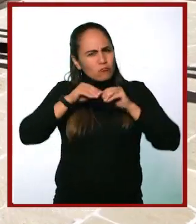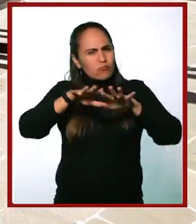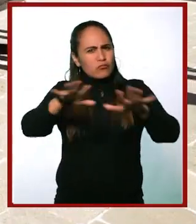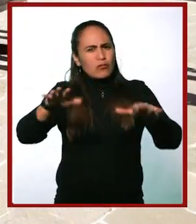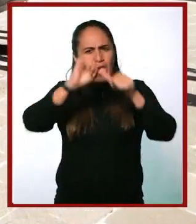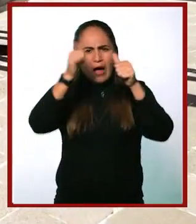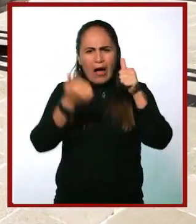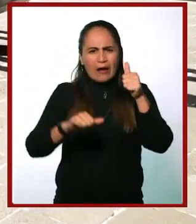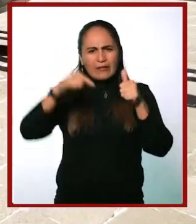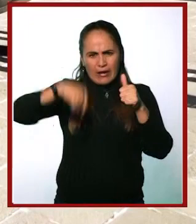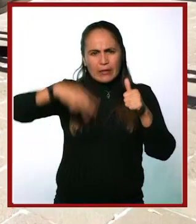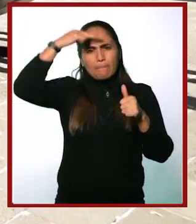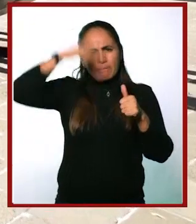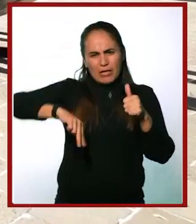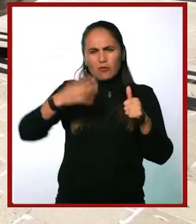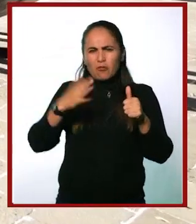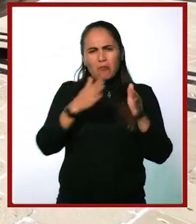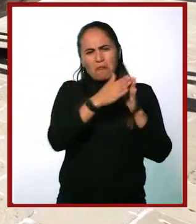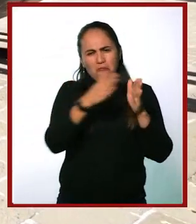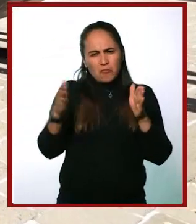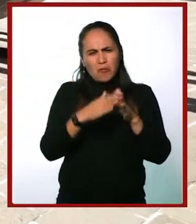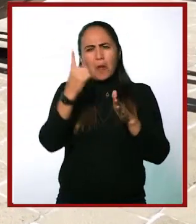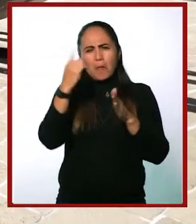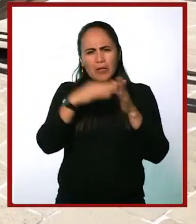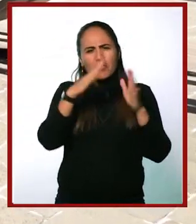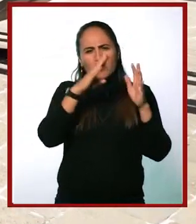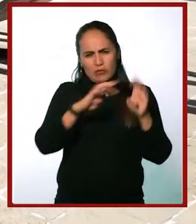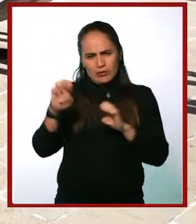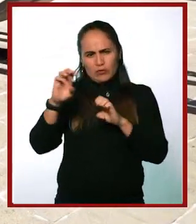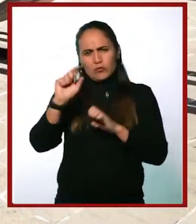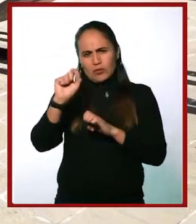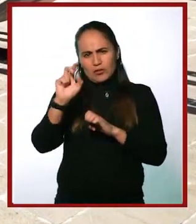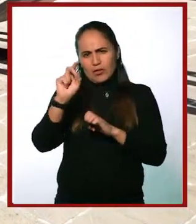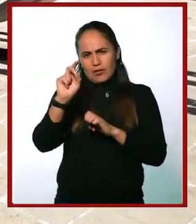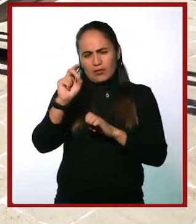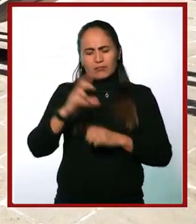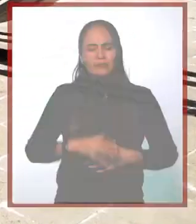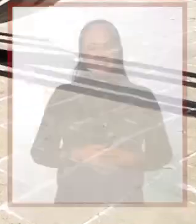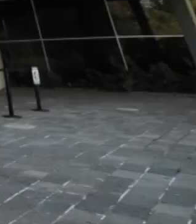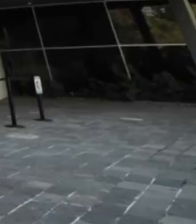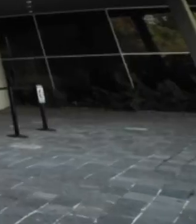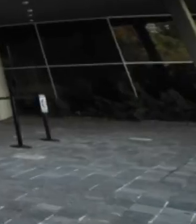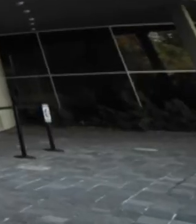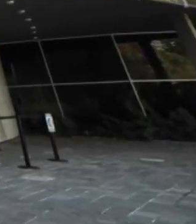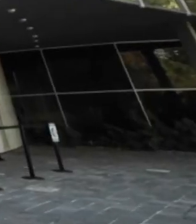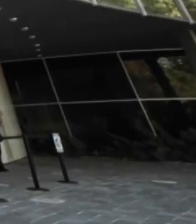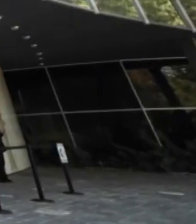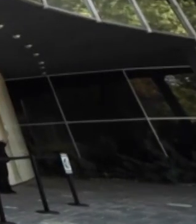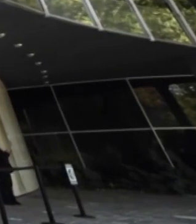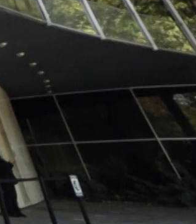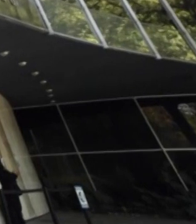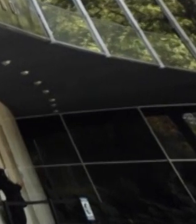preservar, estudiar y difundir el arte mexicano producido a partir de la década de los 30.